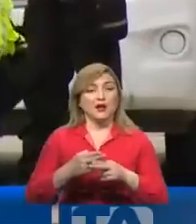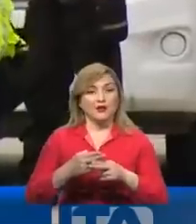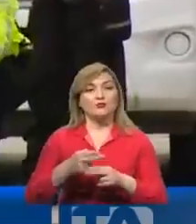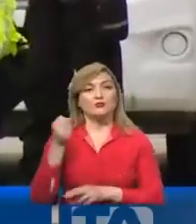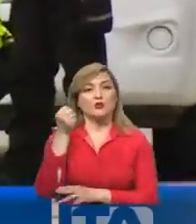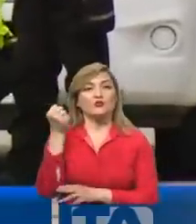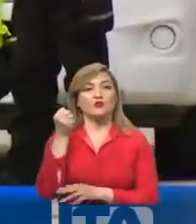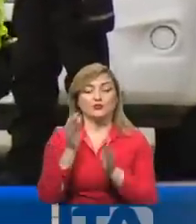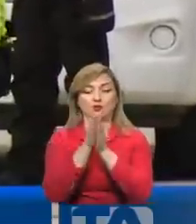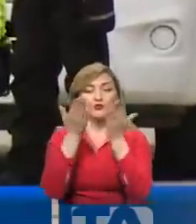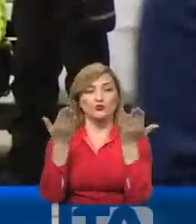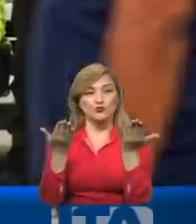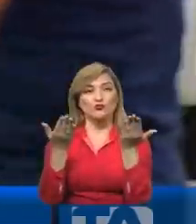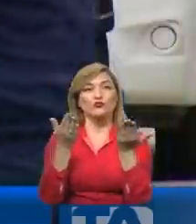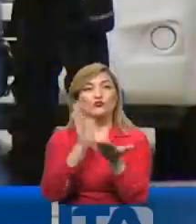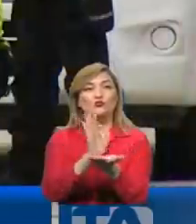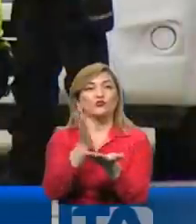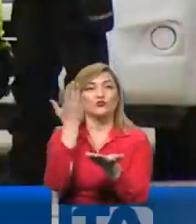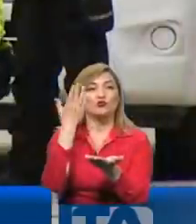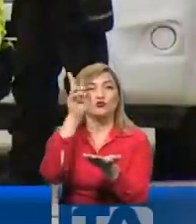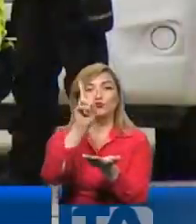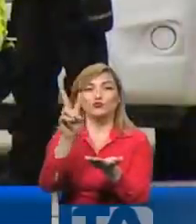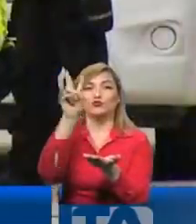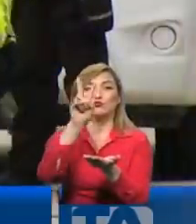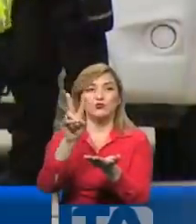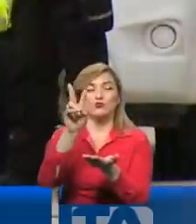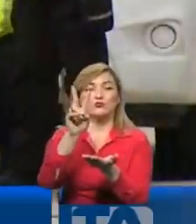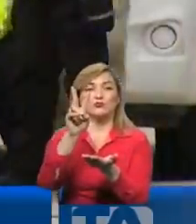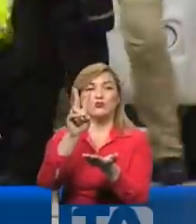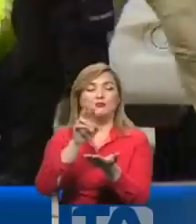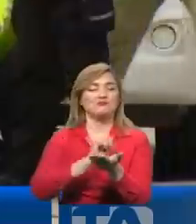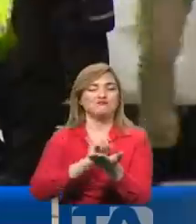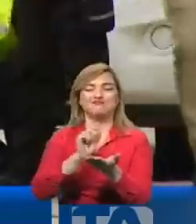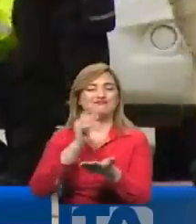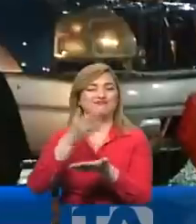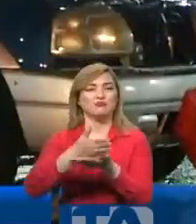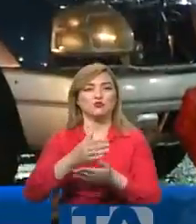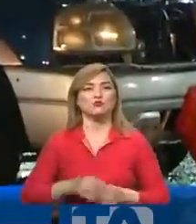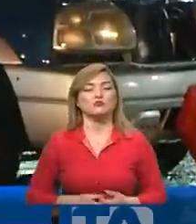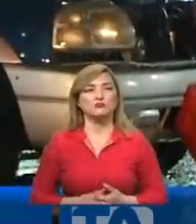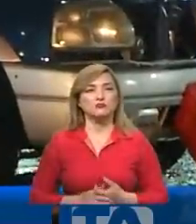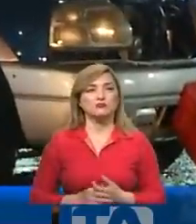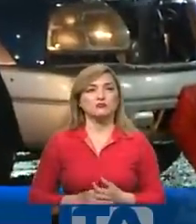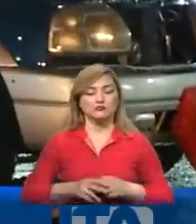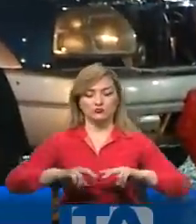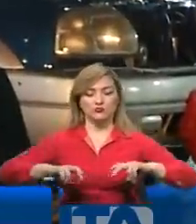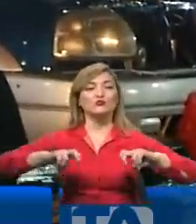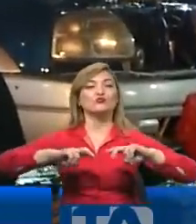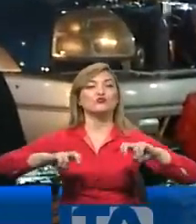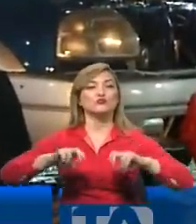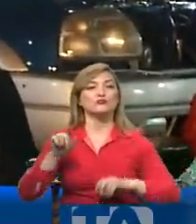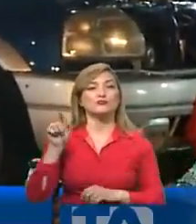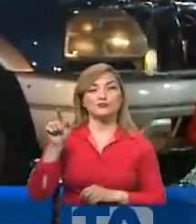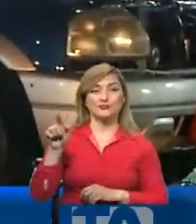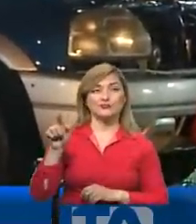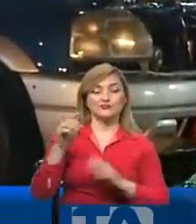de una revista matutina se la tenían que tomar el pasado viernes, pero dicha diligencia no pudo darse. Dentro del proceso investigativo se confirmó